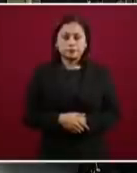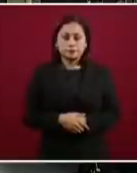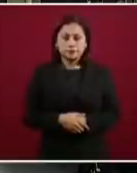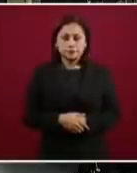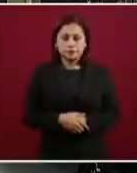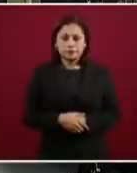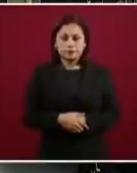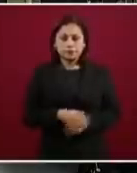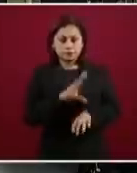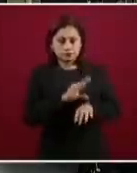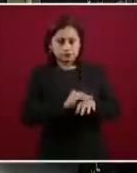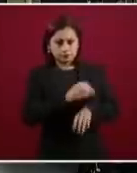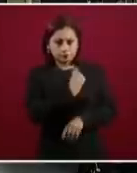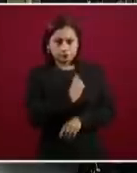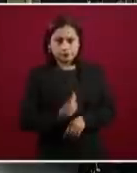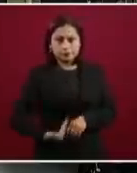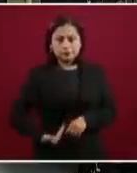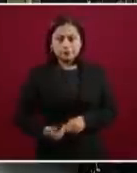Permiso,